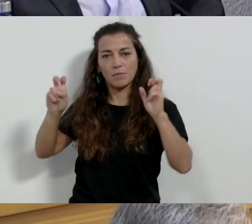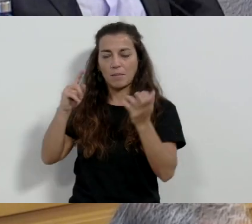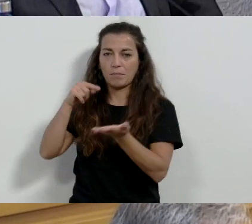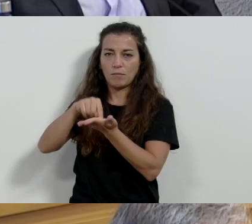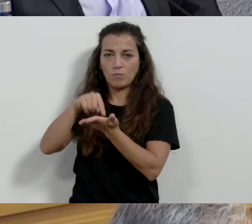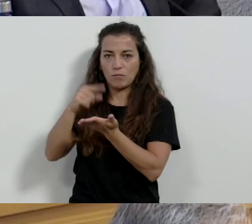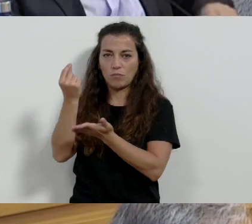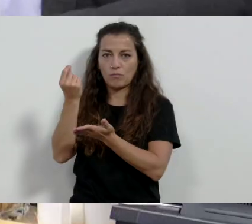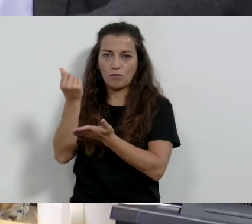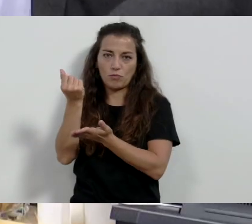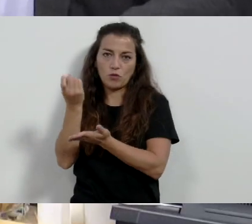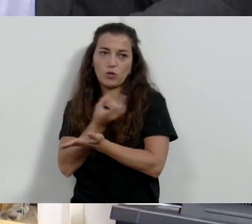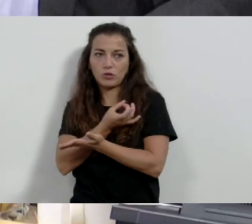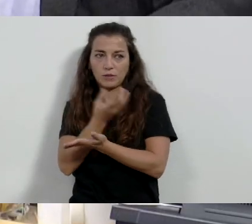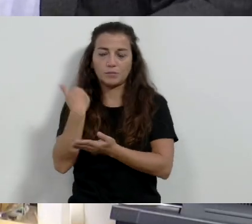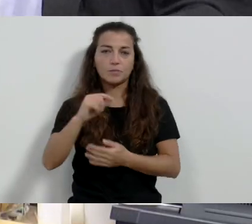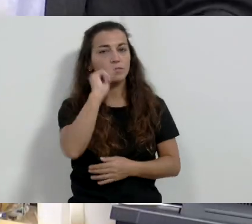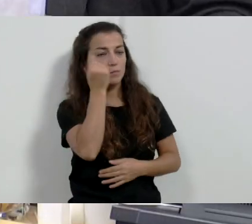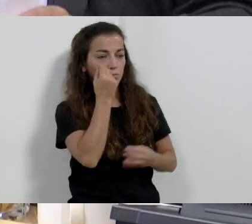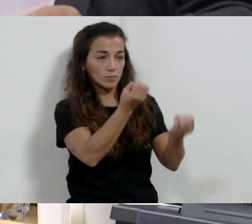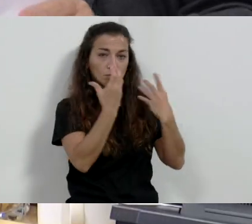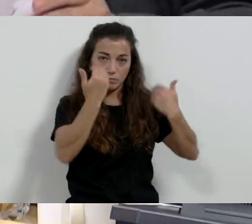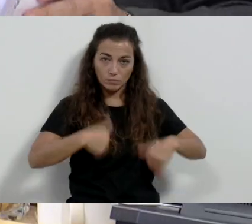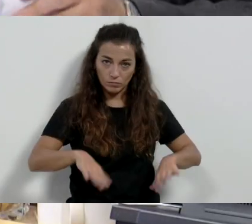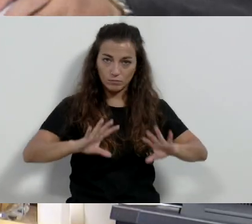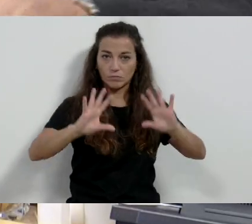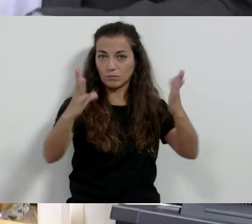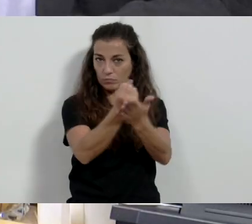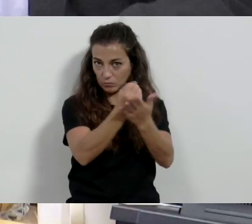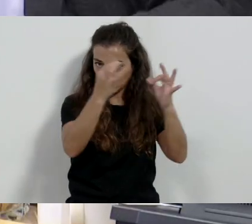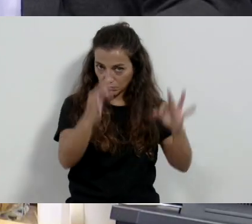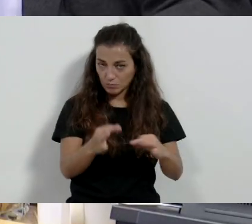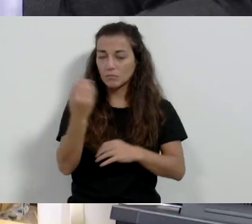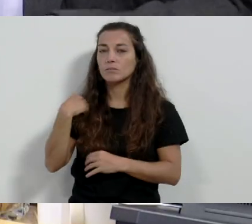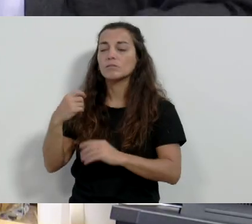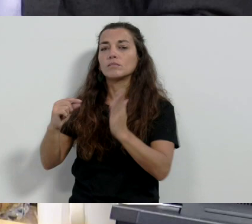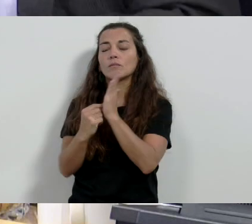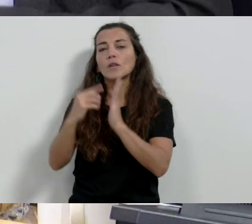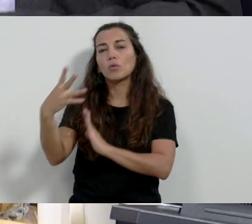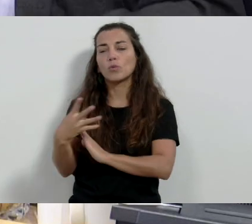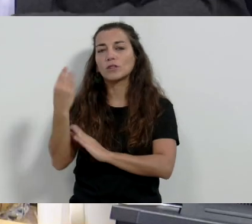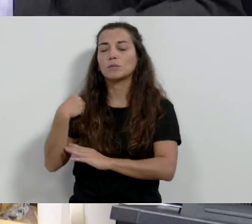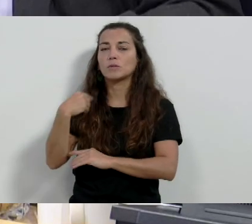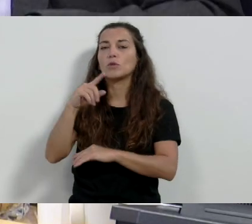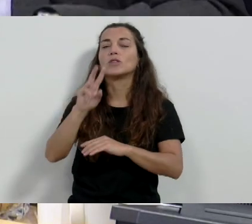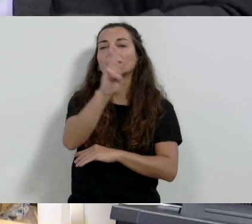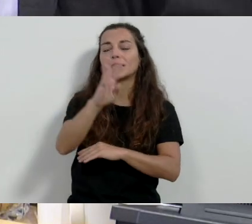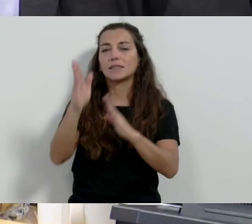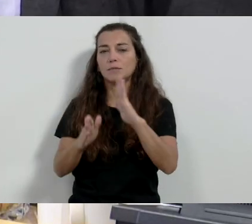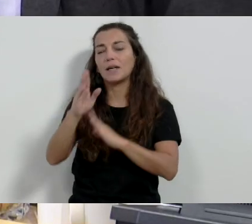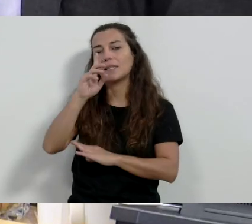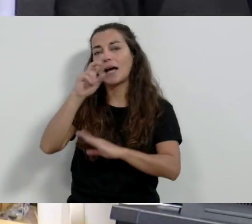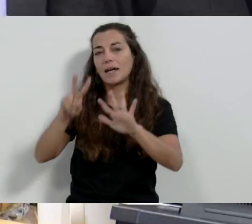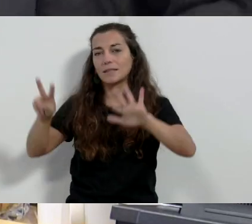enterados. Pasamos al punto número 4, expediente de modificación de crédito por suplemento de crédito número 3/7/2022 del Patronato